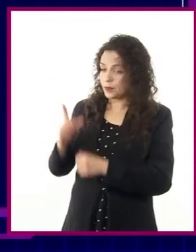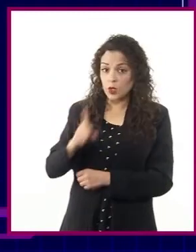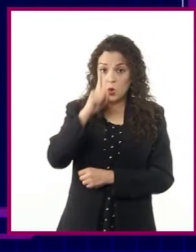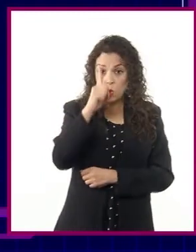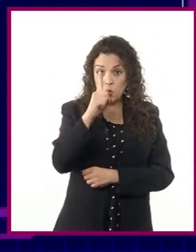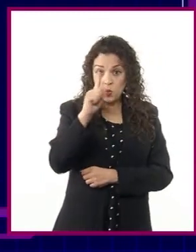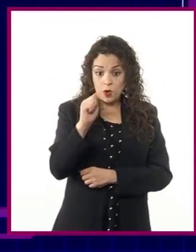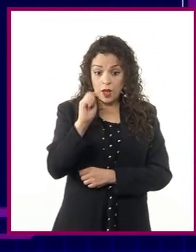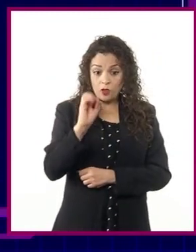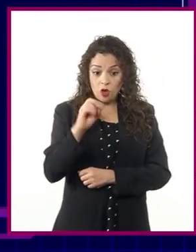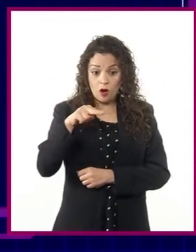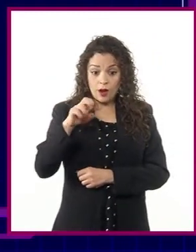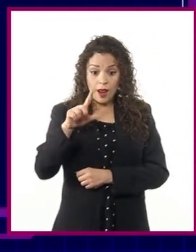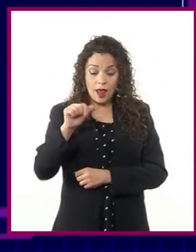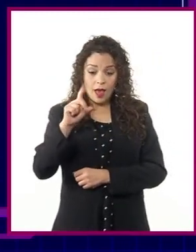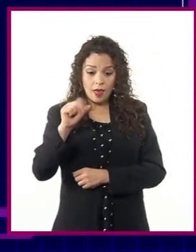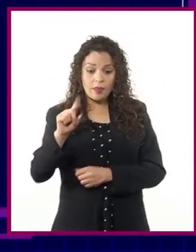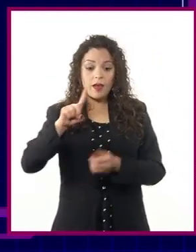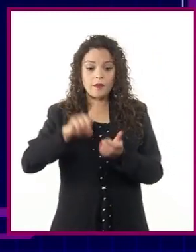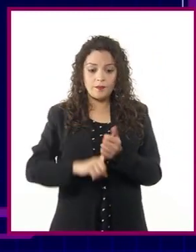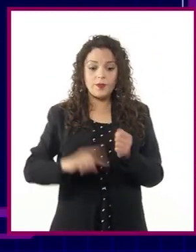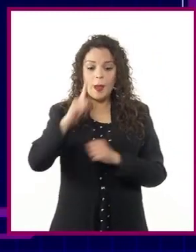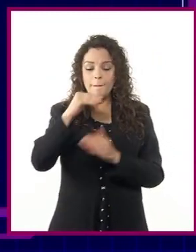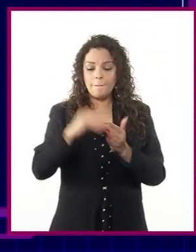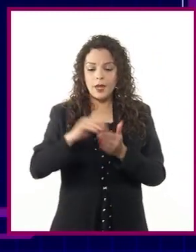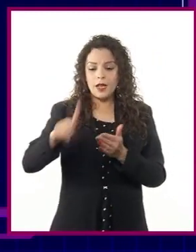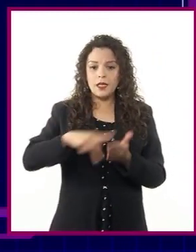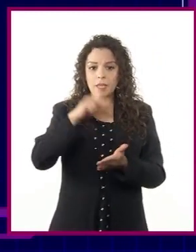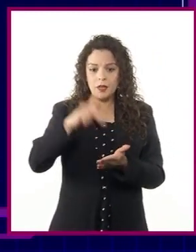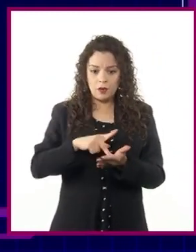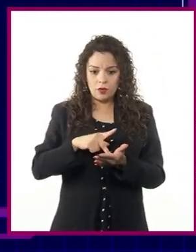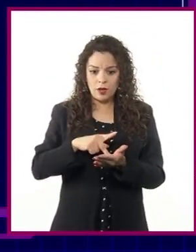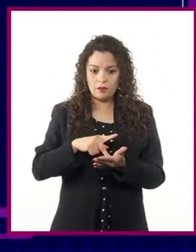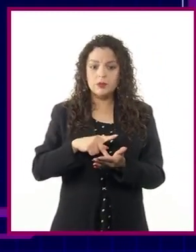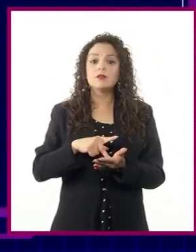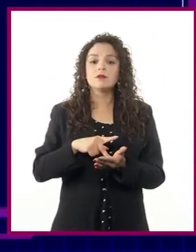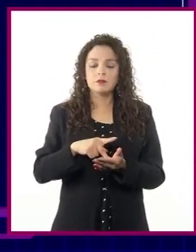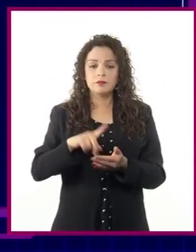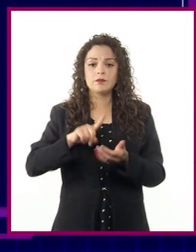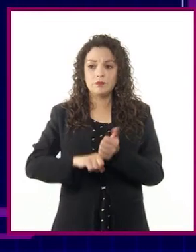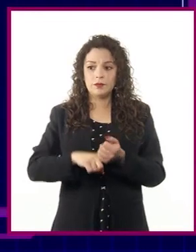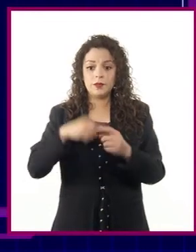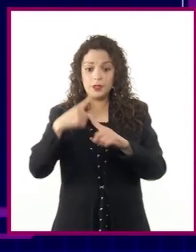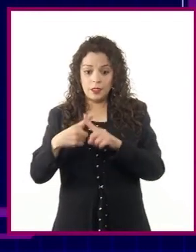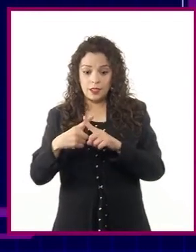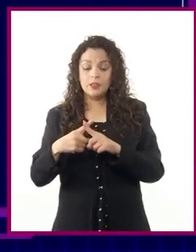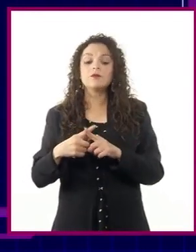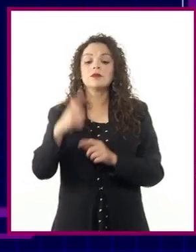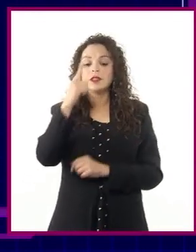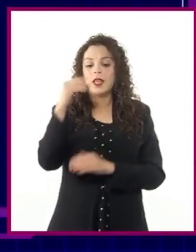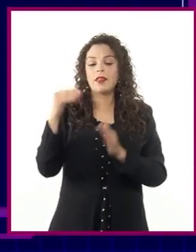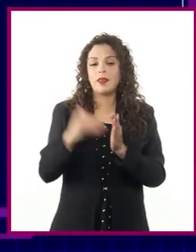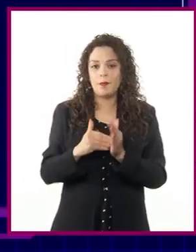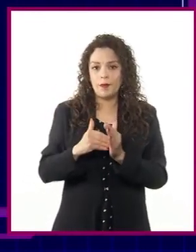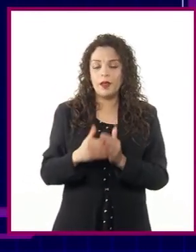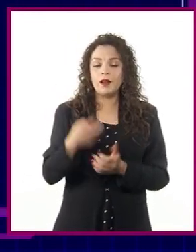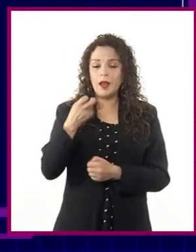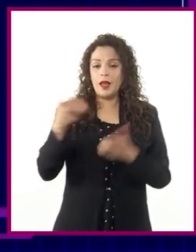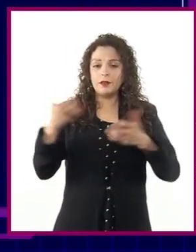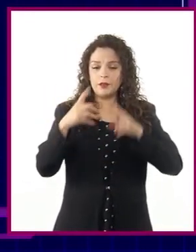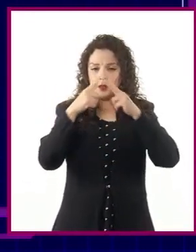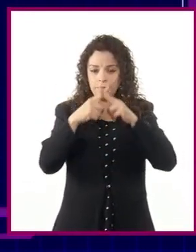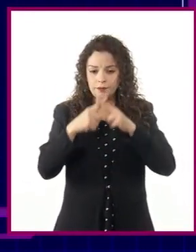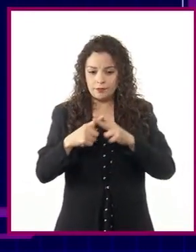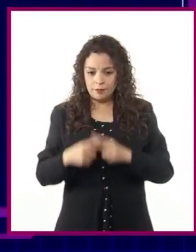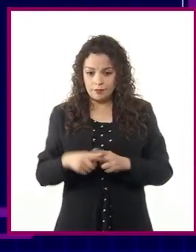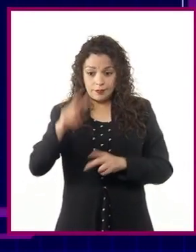como X toneladas es a 7,000 kilogramos. Al aplicar la propiedad del producto de los extremos es igual al